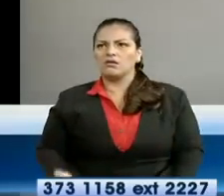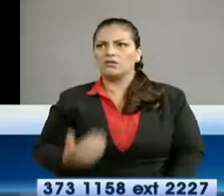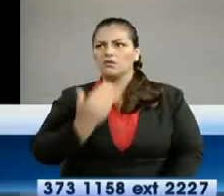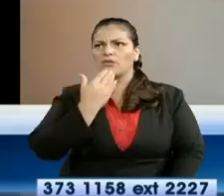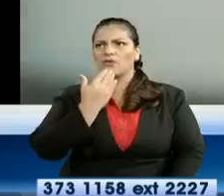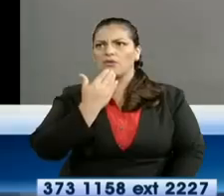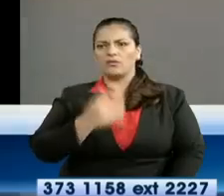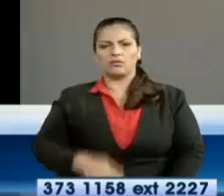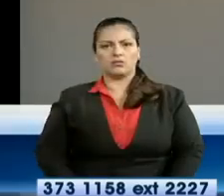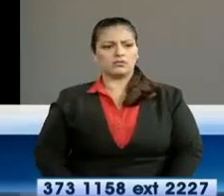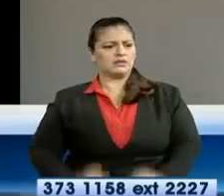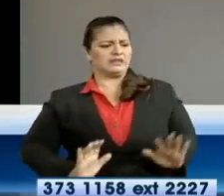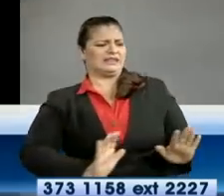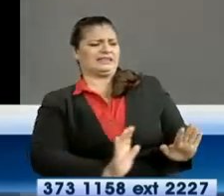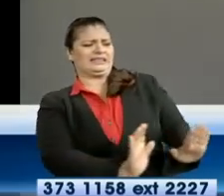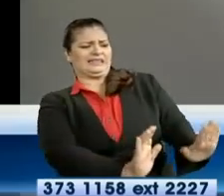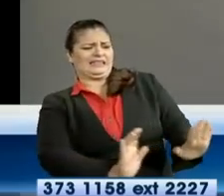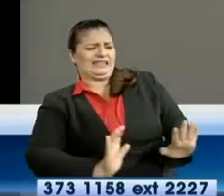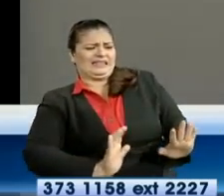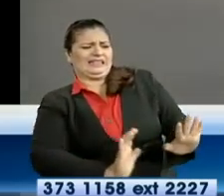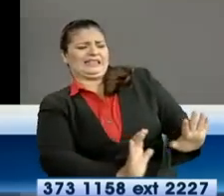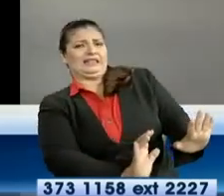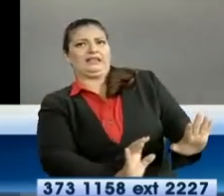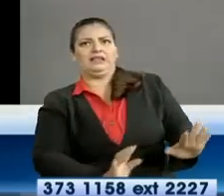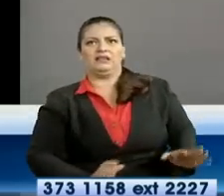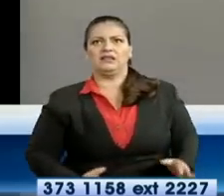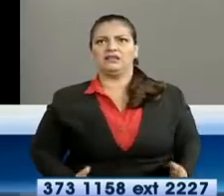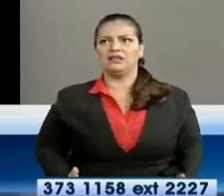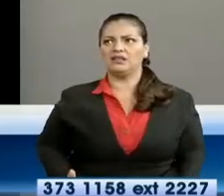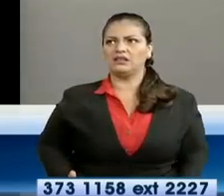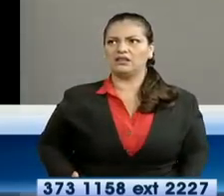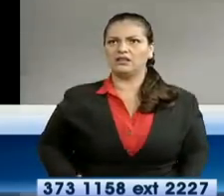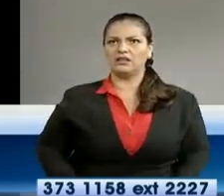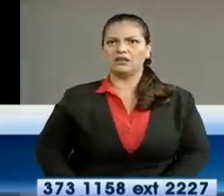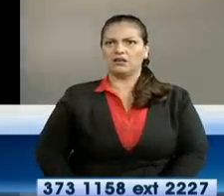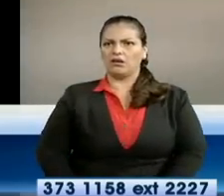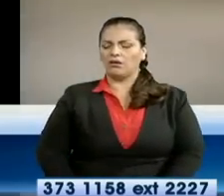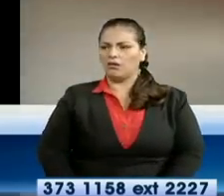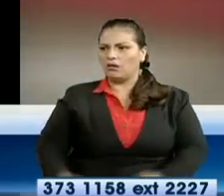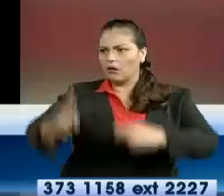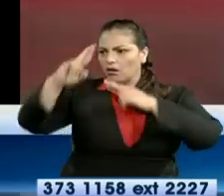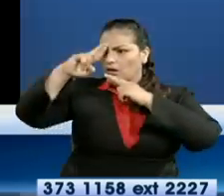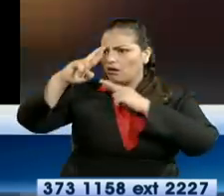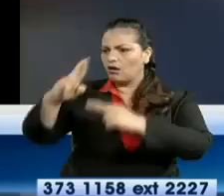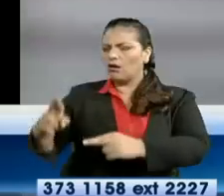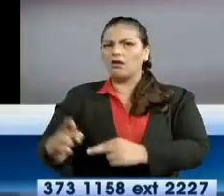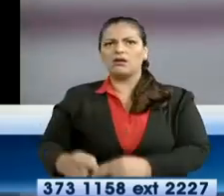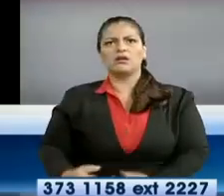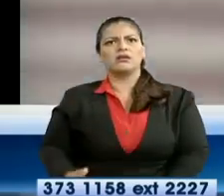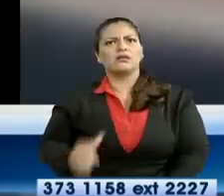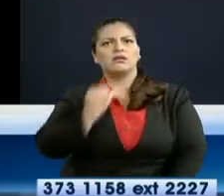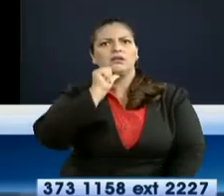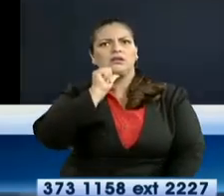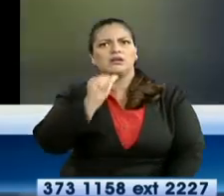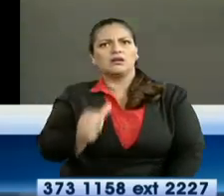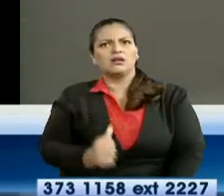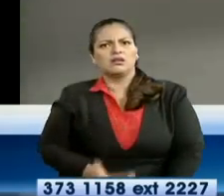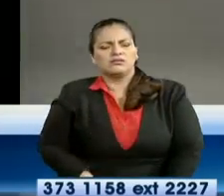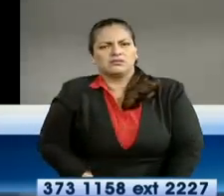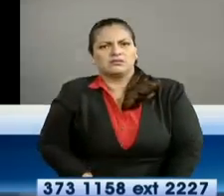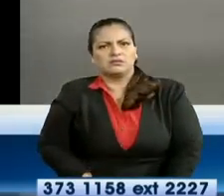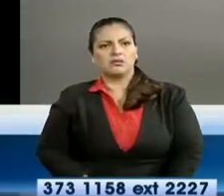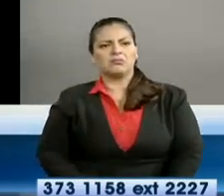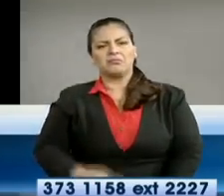hacer una pregunta. Ajá. Si así se comporta al aire libre y con una mujer agente de tránsito, ¿cómo será en su casa? No quiero ni pensarlo,